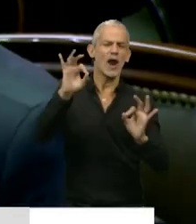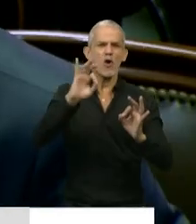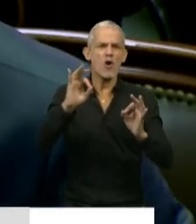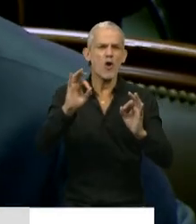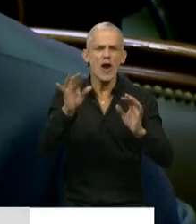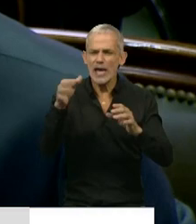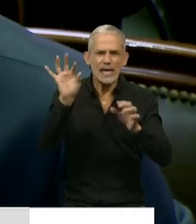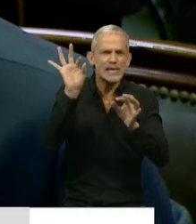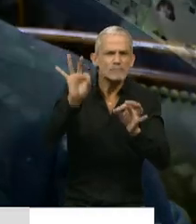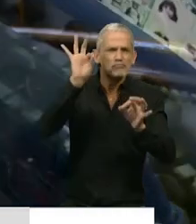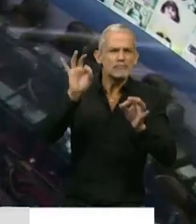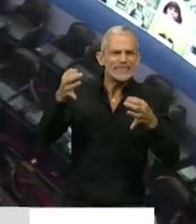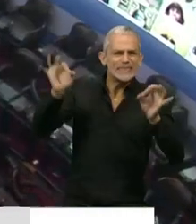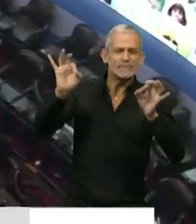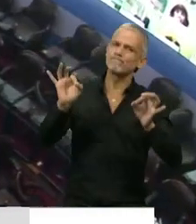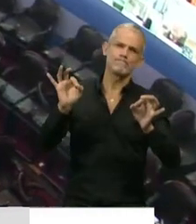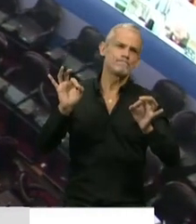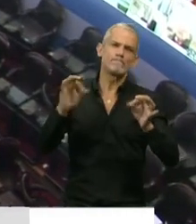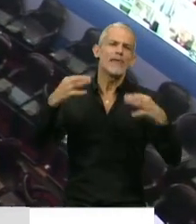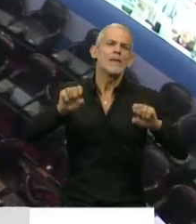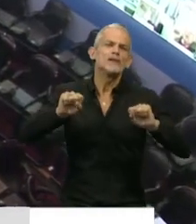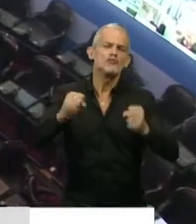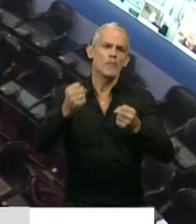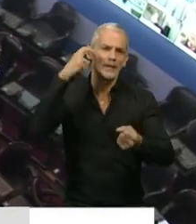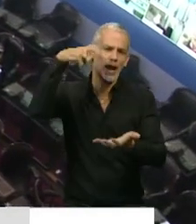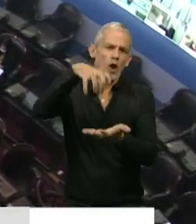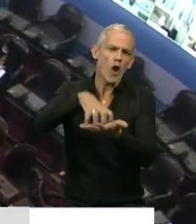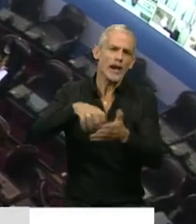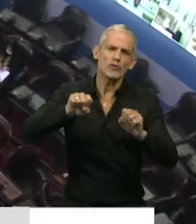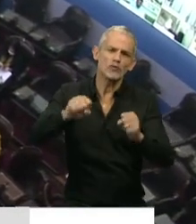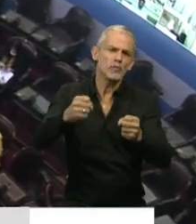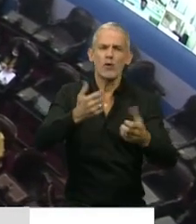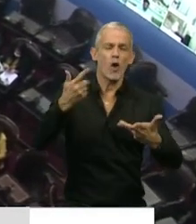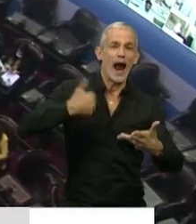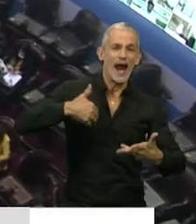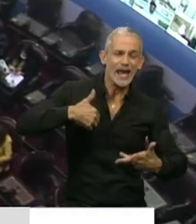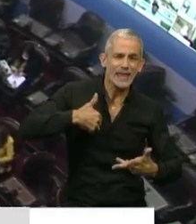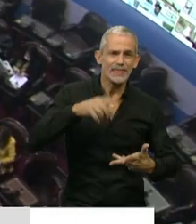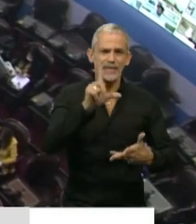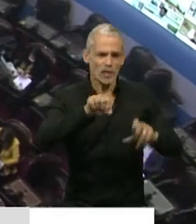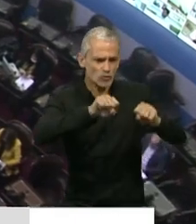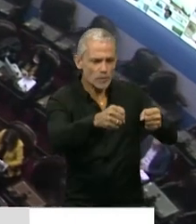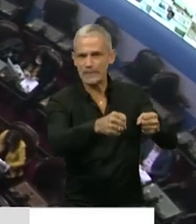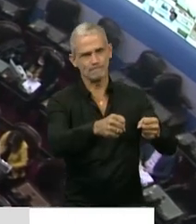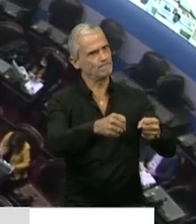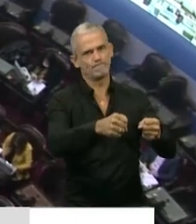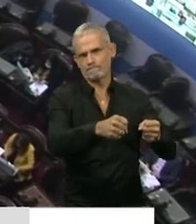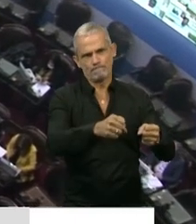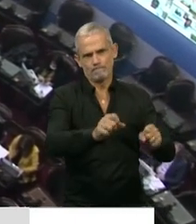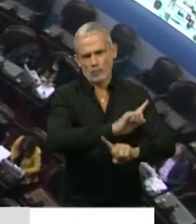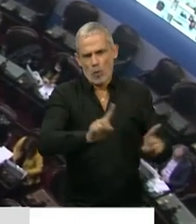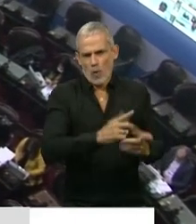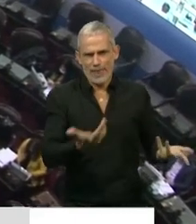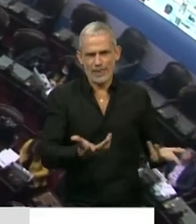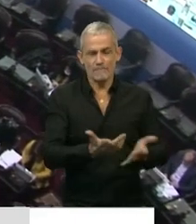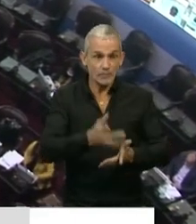excepción podía suspender el funcionamiento de la República. Y por supuesto, presidente, que